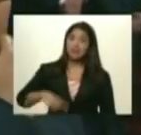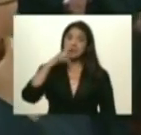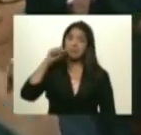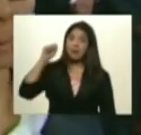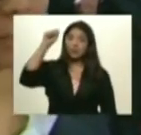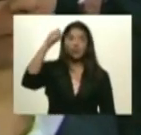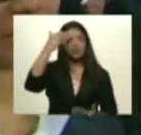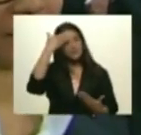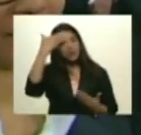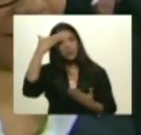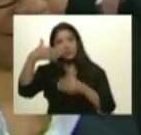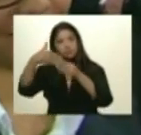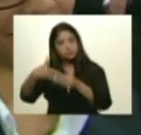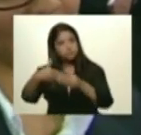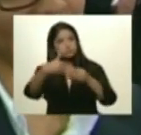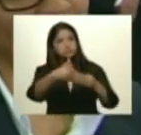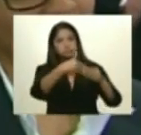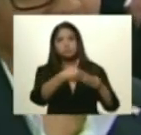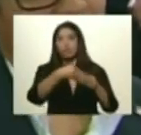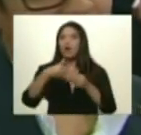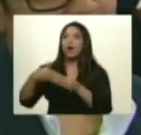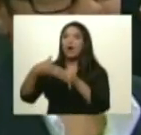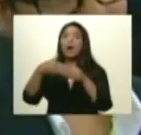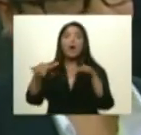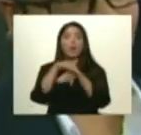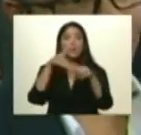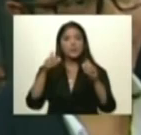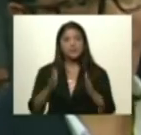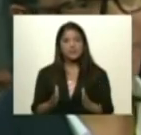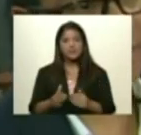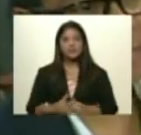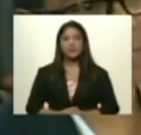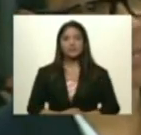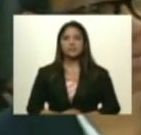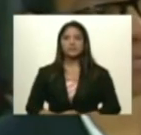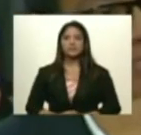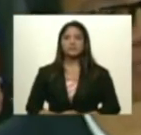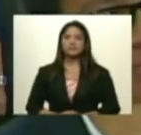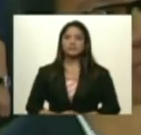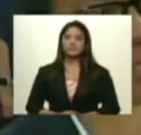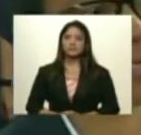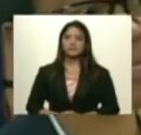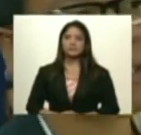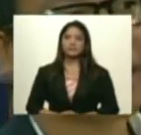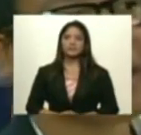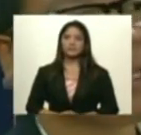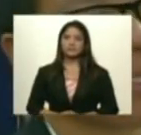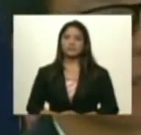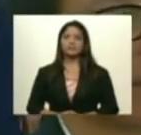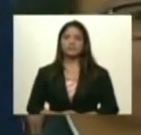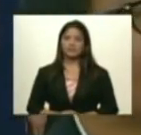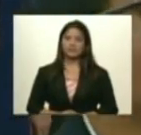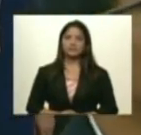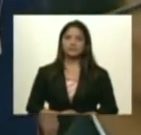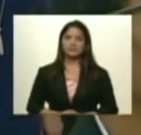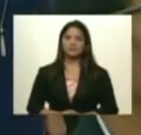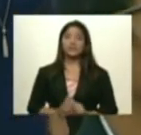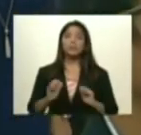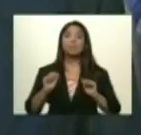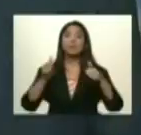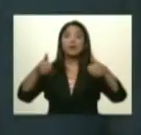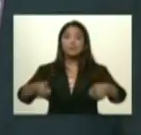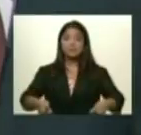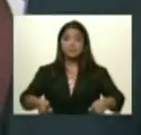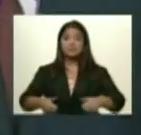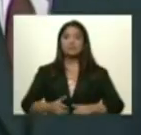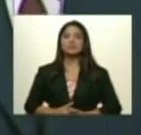a su tren ministerial para ya pues dar la instalación